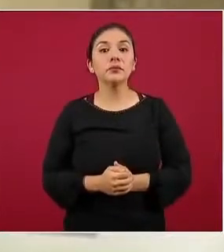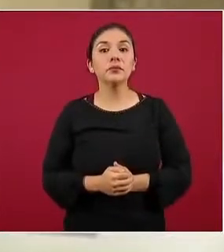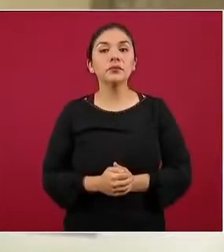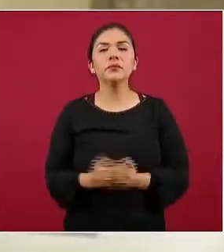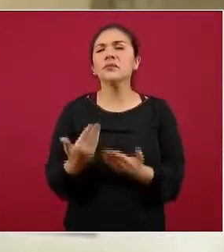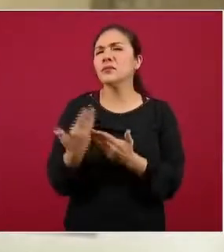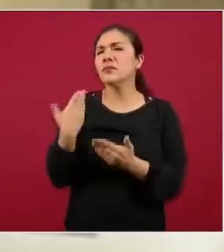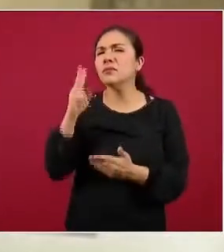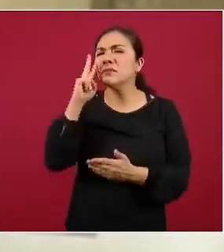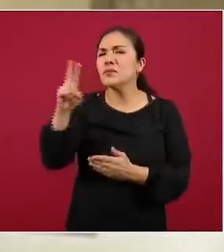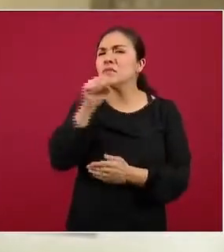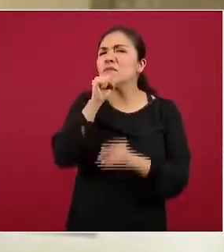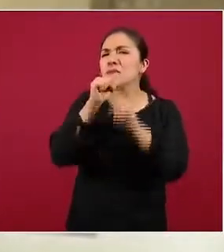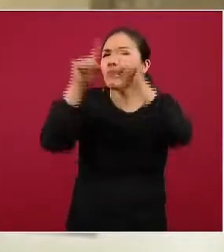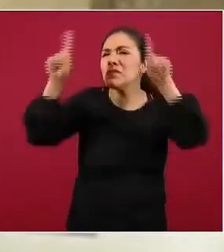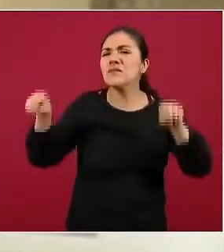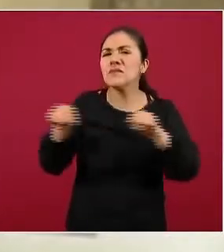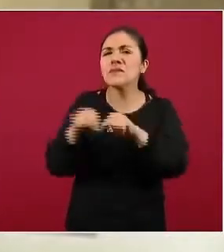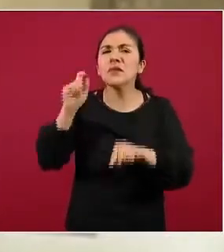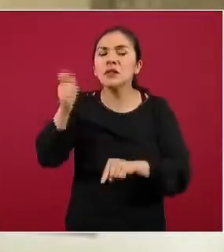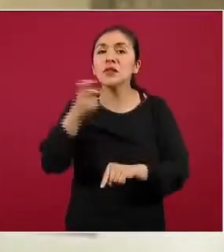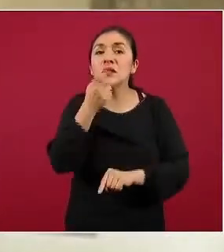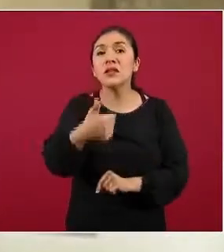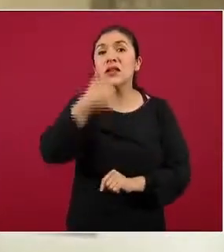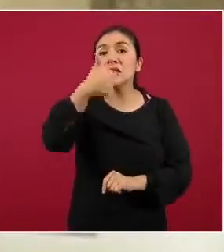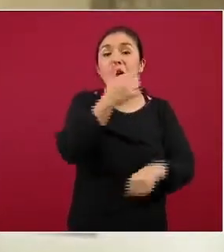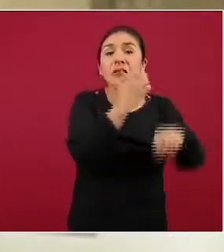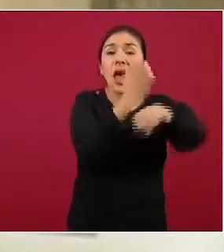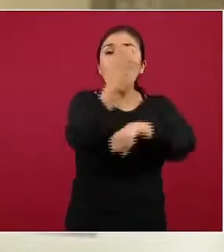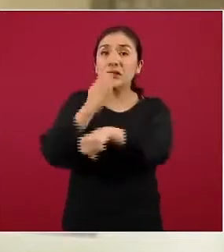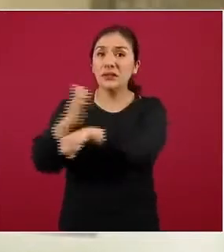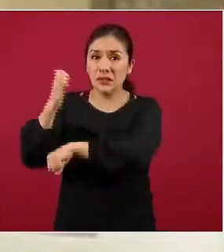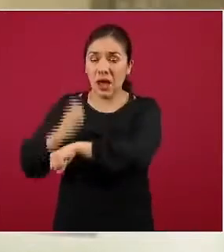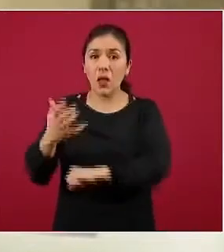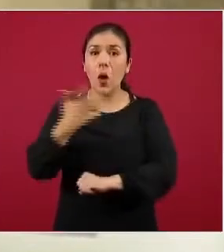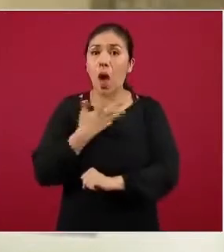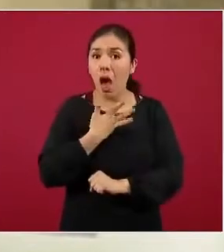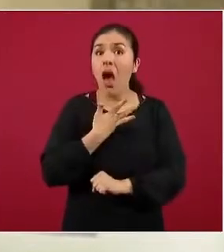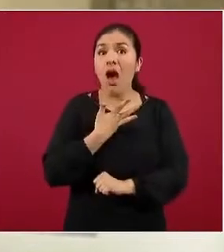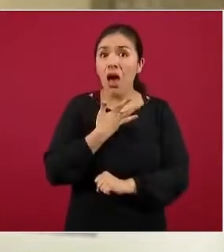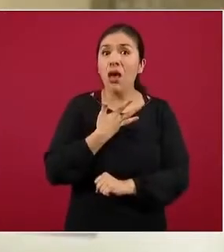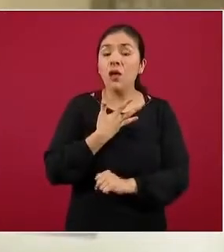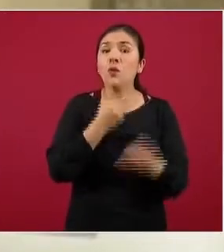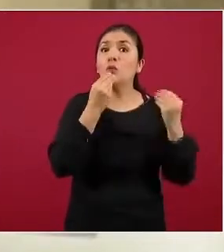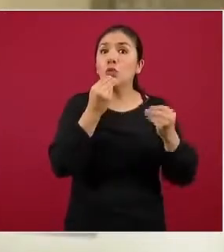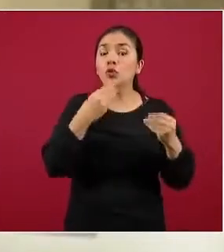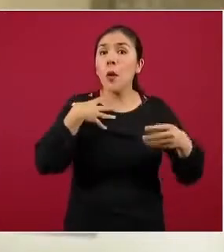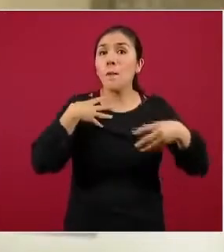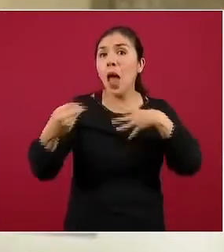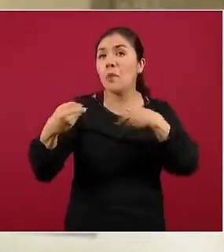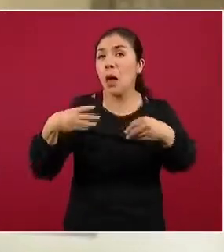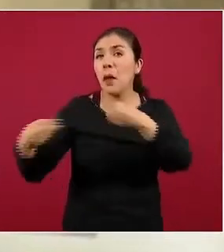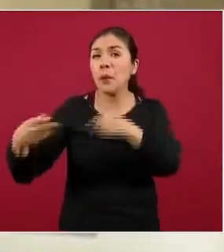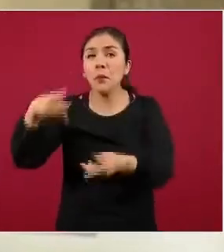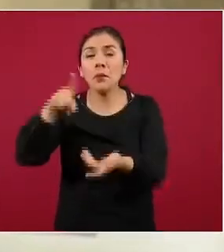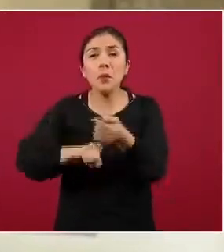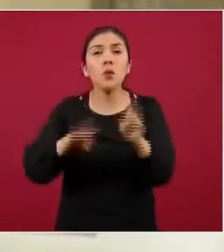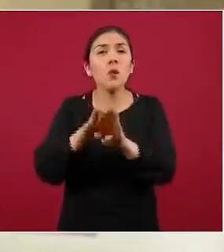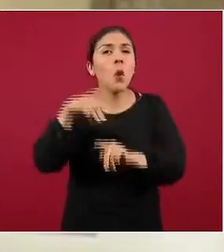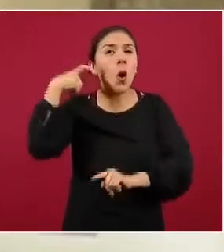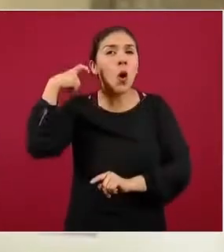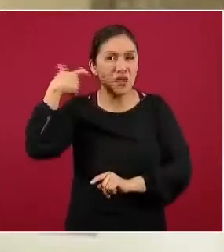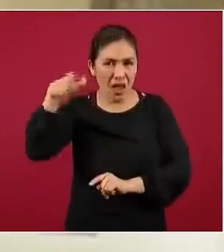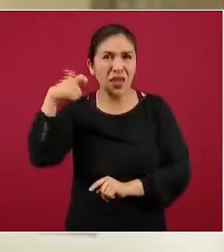acabamos de ver unas láminas ahorita donde vemos que 6 entidades federativas tienen muchos contagios, en particular está